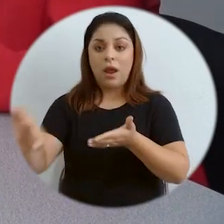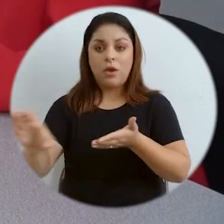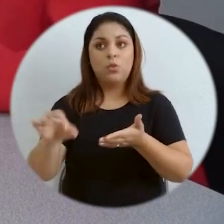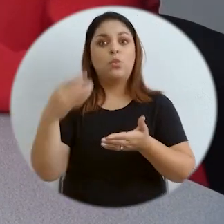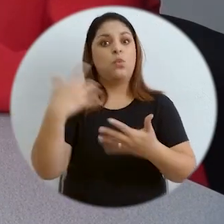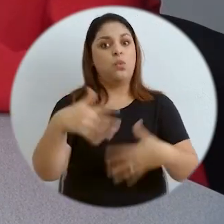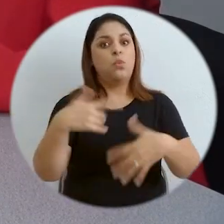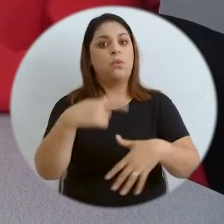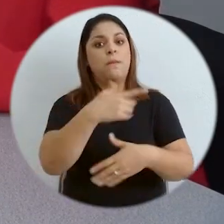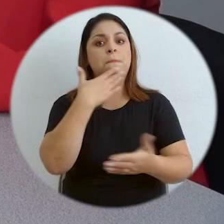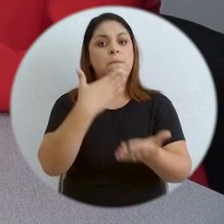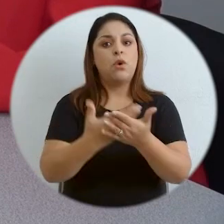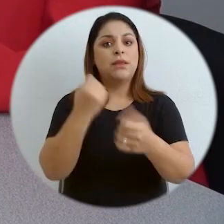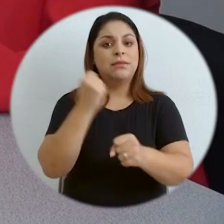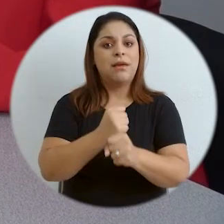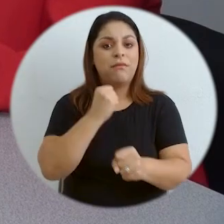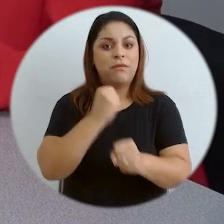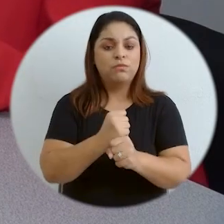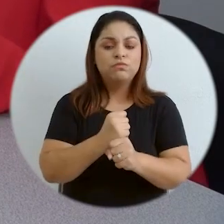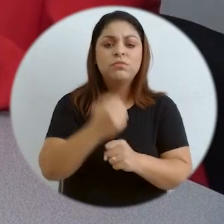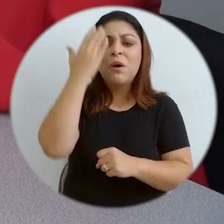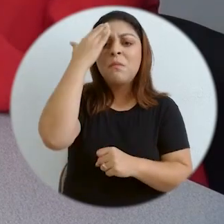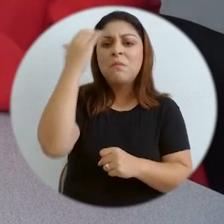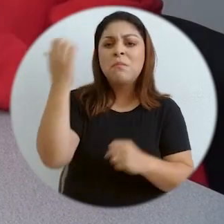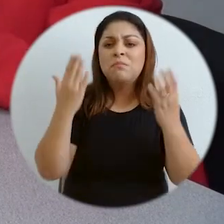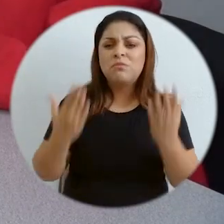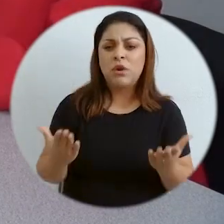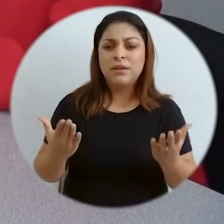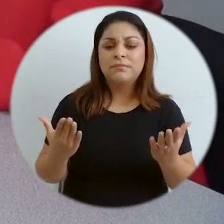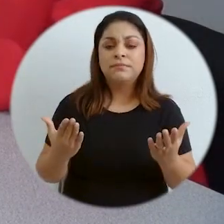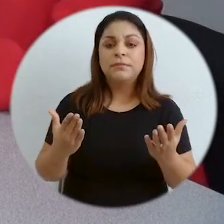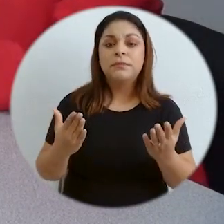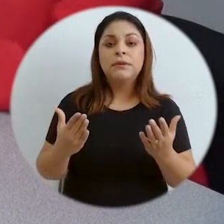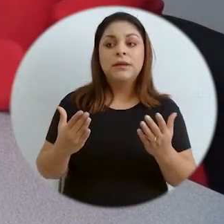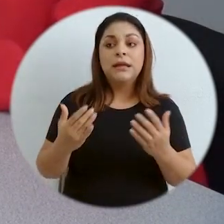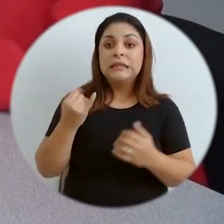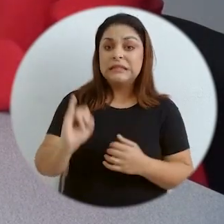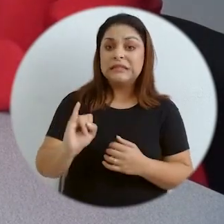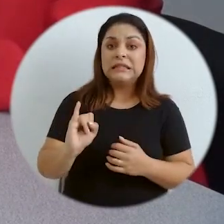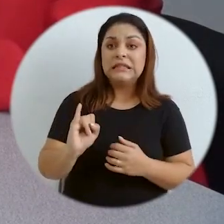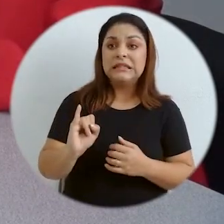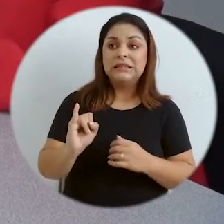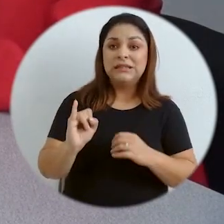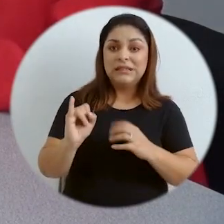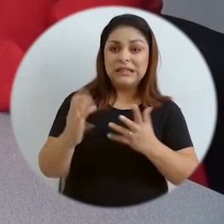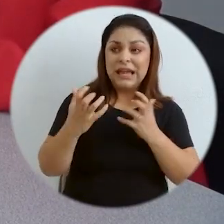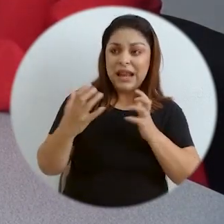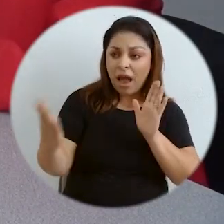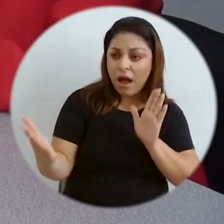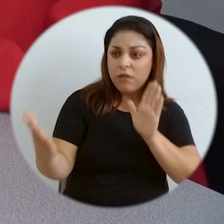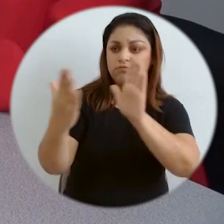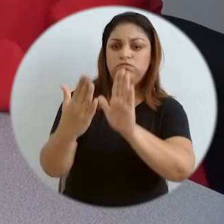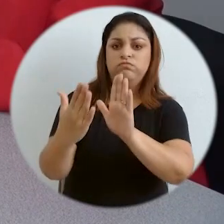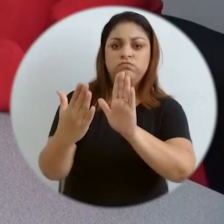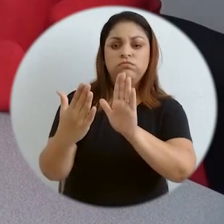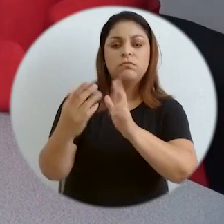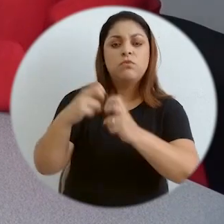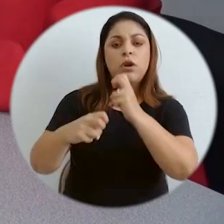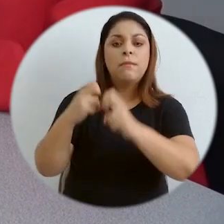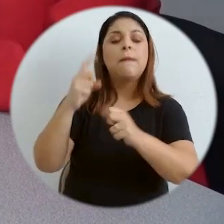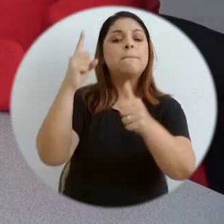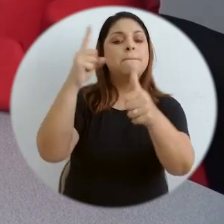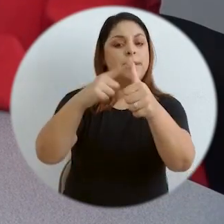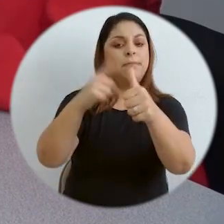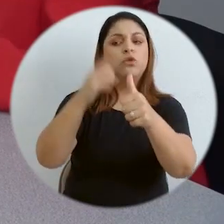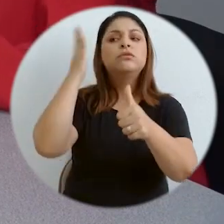colegios se está haciendo un trabajo importante porque para poder afrontar un problema hay que conocerlo. Y entonces